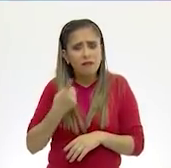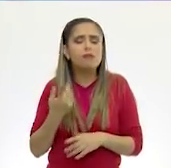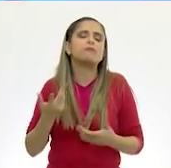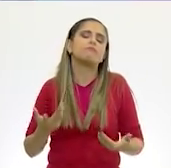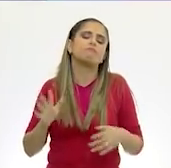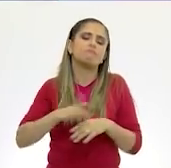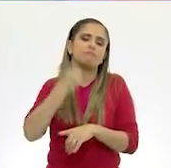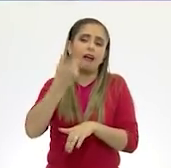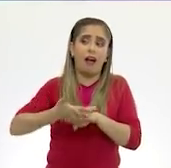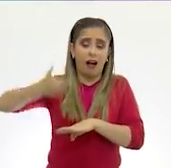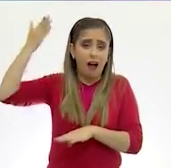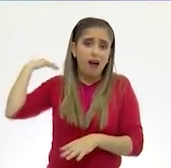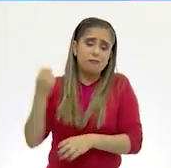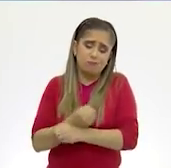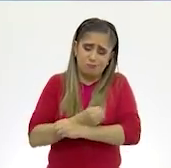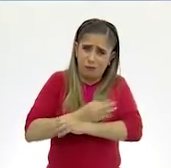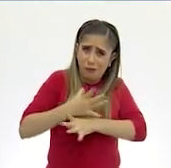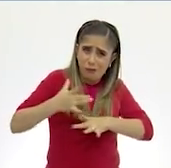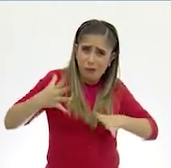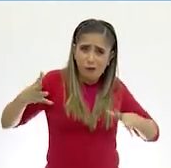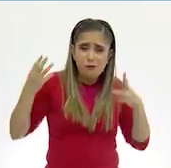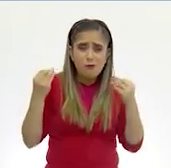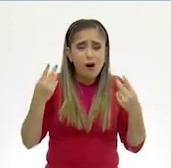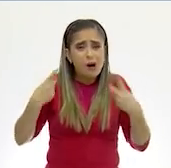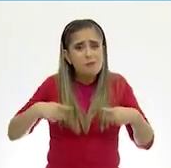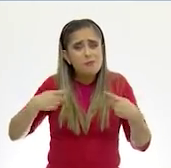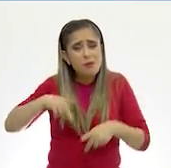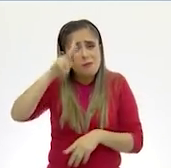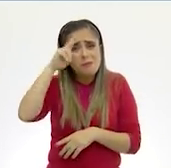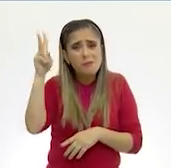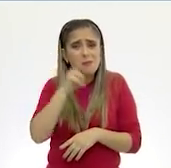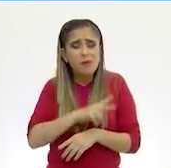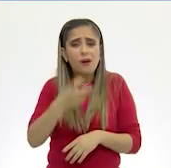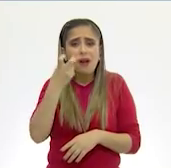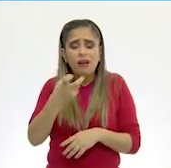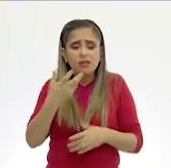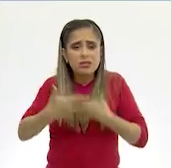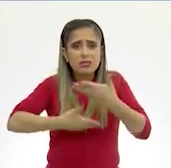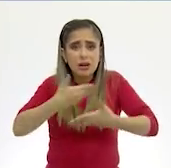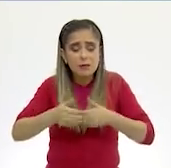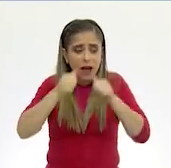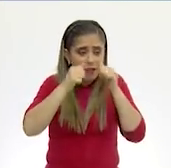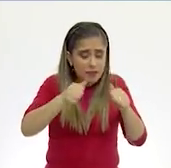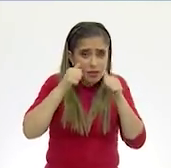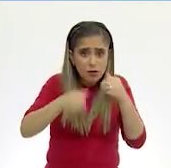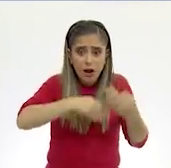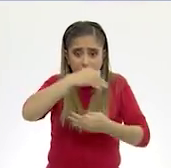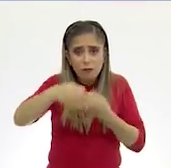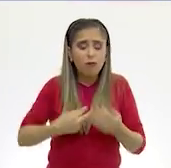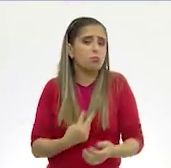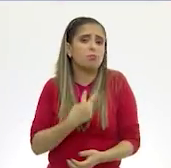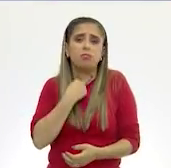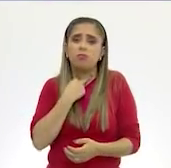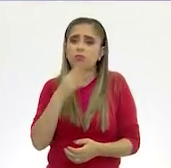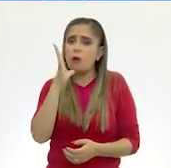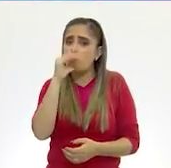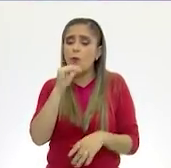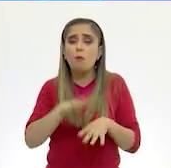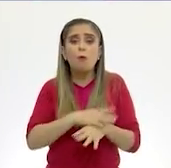de ese acelerado crecimiento de la población, pues fue insuficiente dotar de servicios básicos a todos los habitantes del